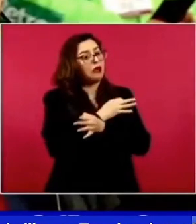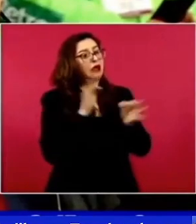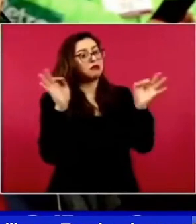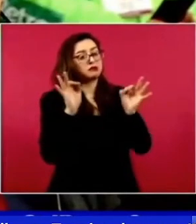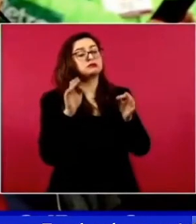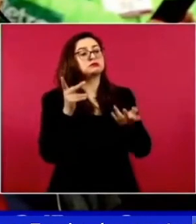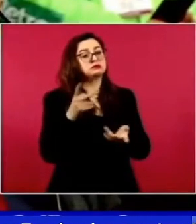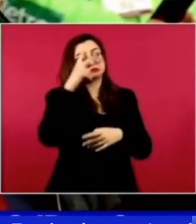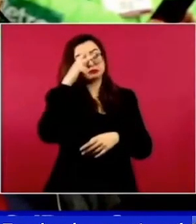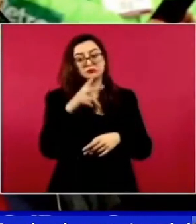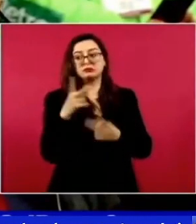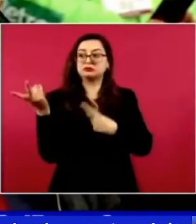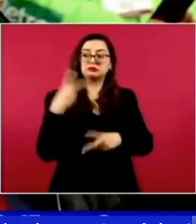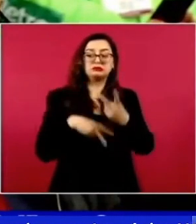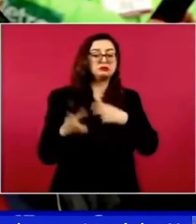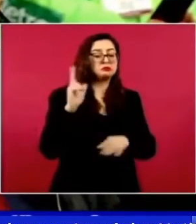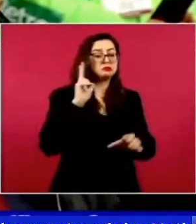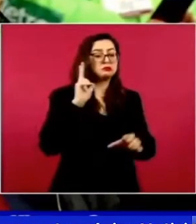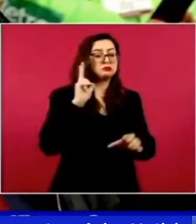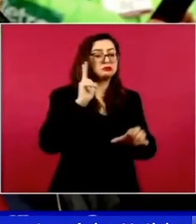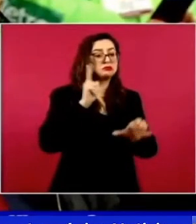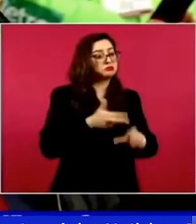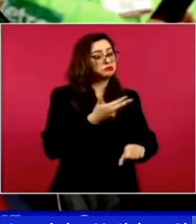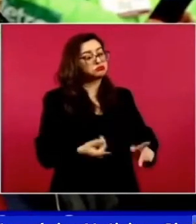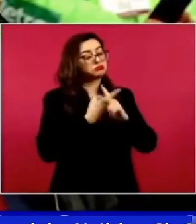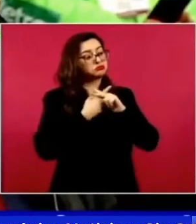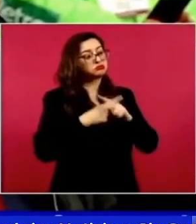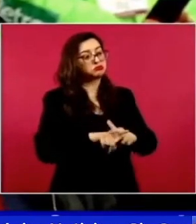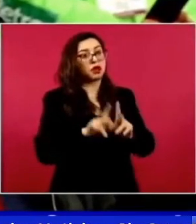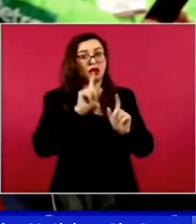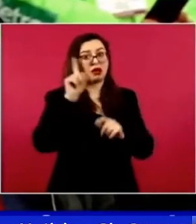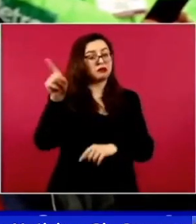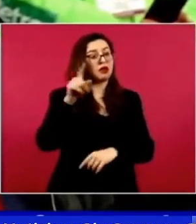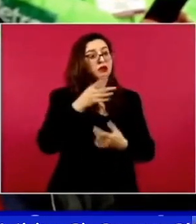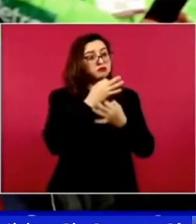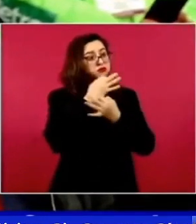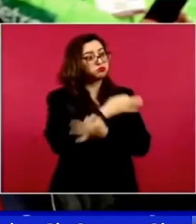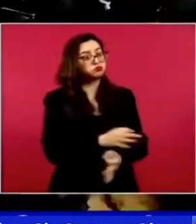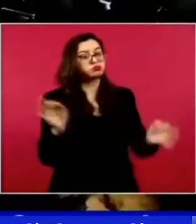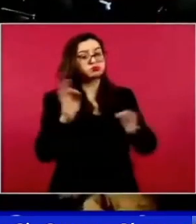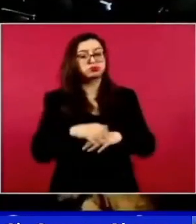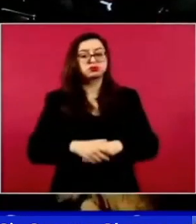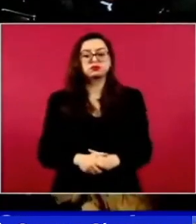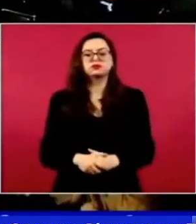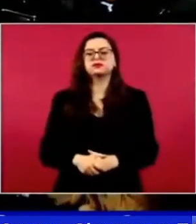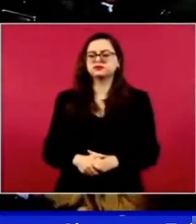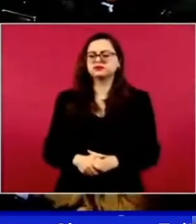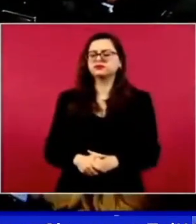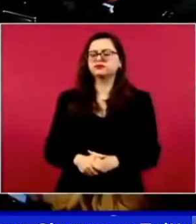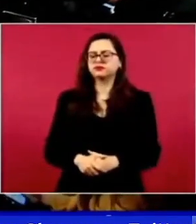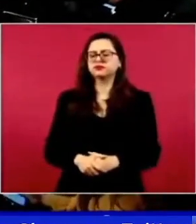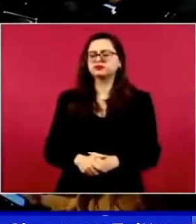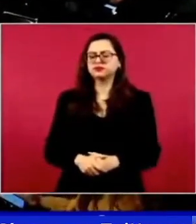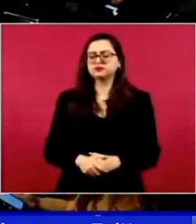que se estarían iniciando ya estos trámites. Es información que surge también allá en Perú, que se confirma allá. Sí, pero va a depender